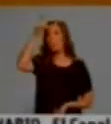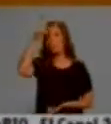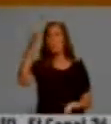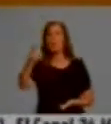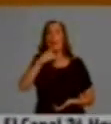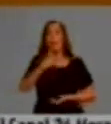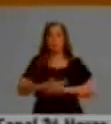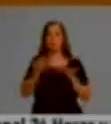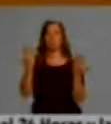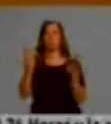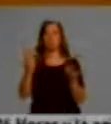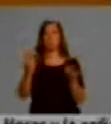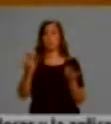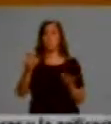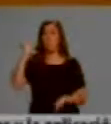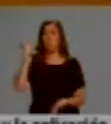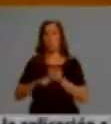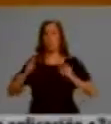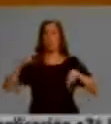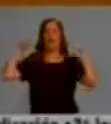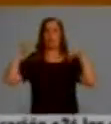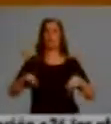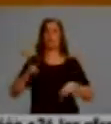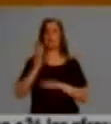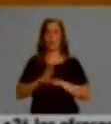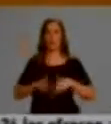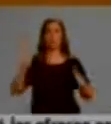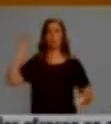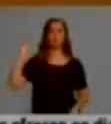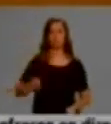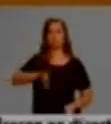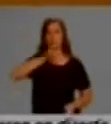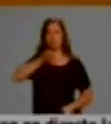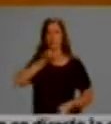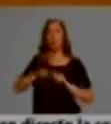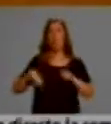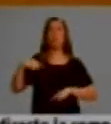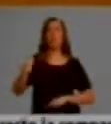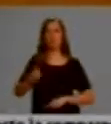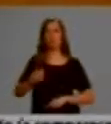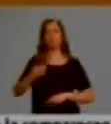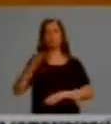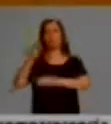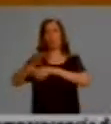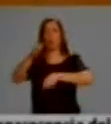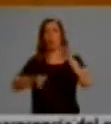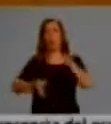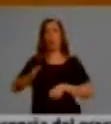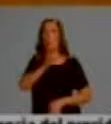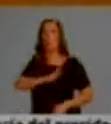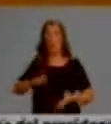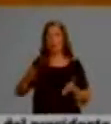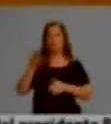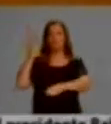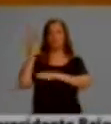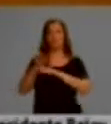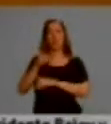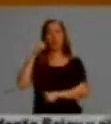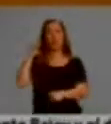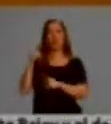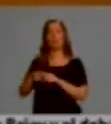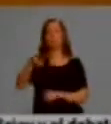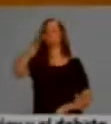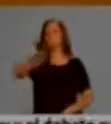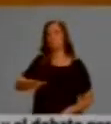o en Gran Bretaña? Hubiera venido inmediatamente al Parlamento y a continuación hubiera acudido al juzgado de guardia a poner